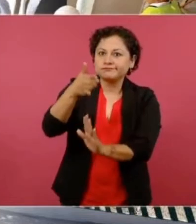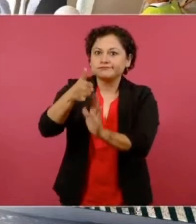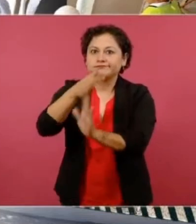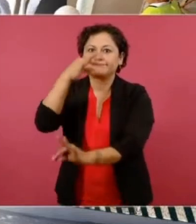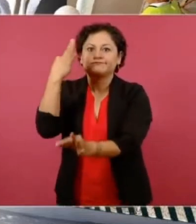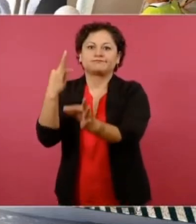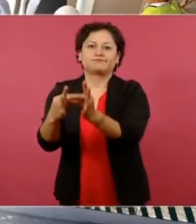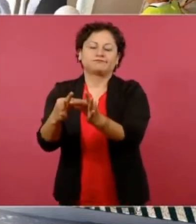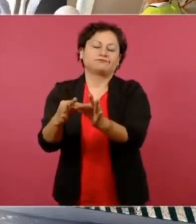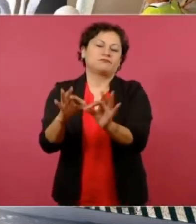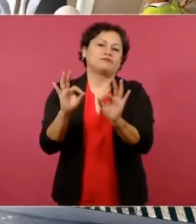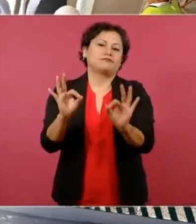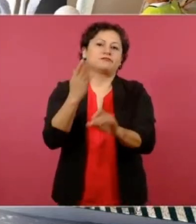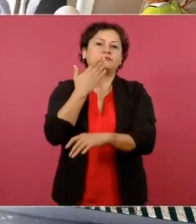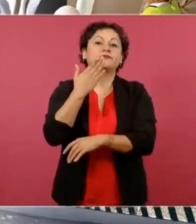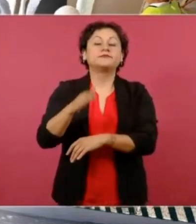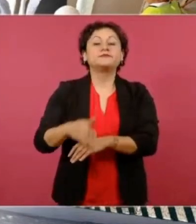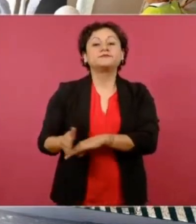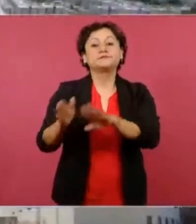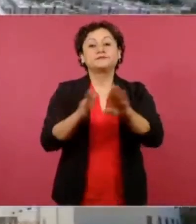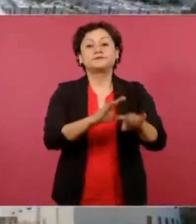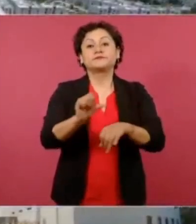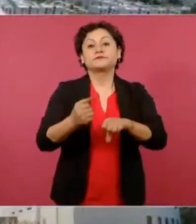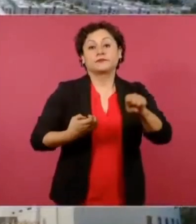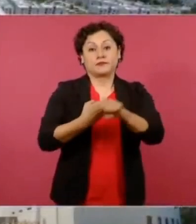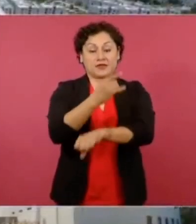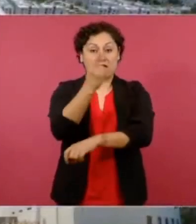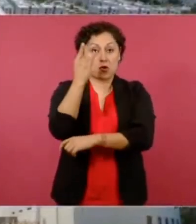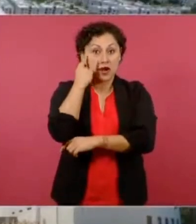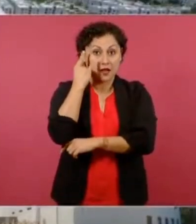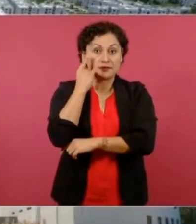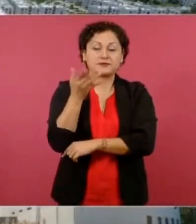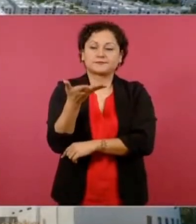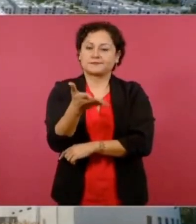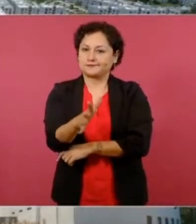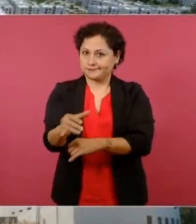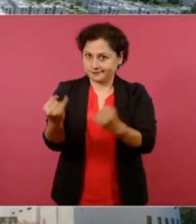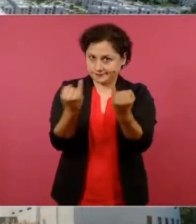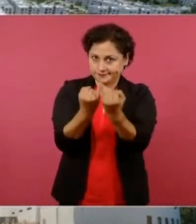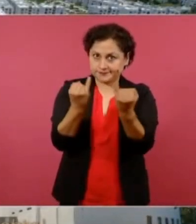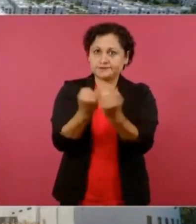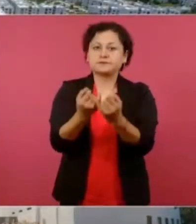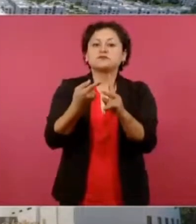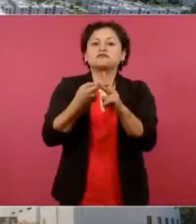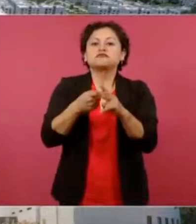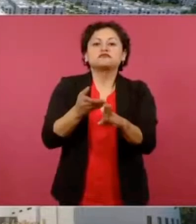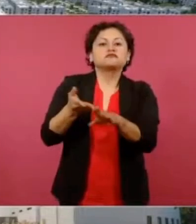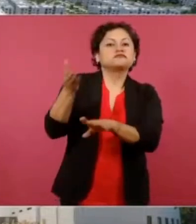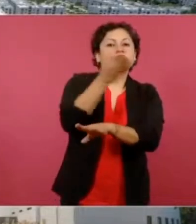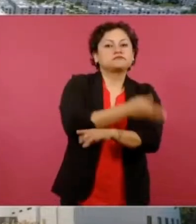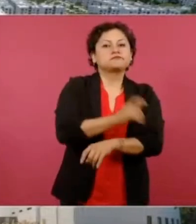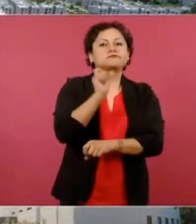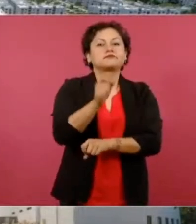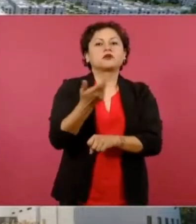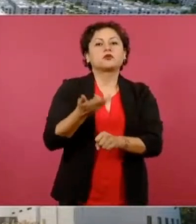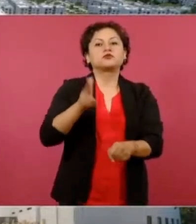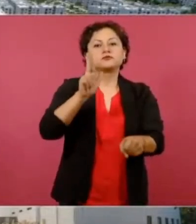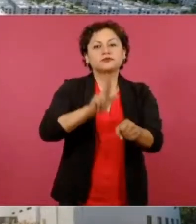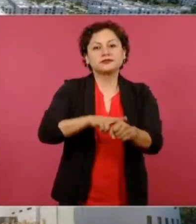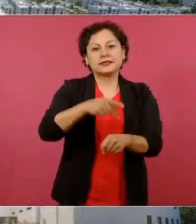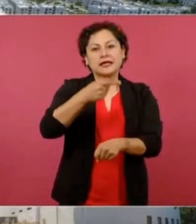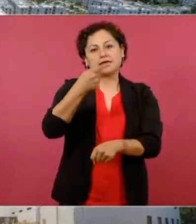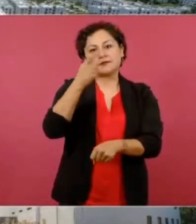Mulegé. En el caso de Campeche, una historia similar, se empieza a construir un hospital materno infantil en el